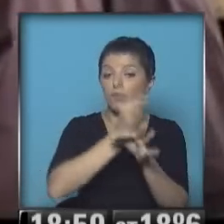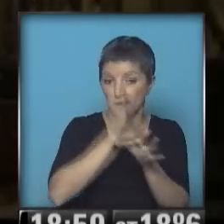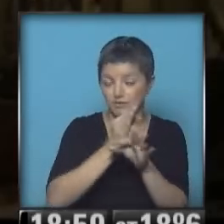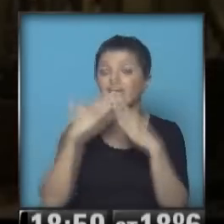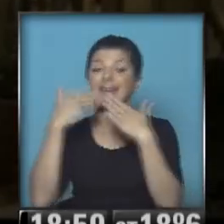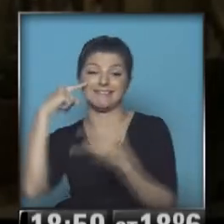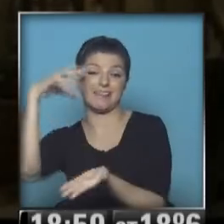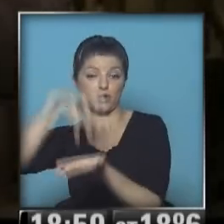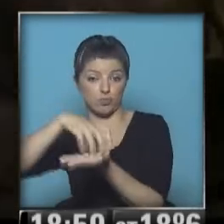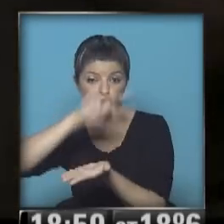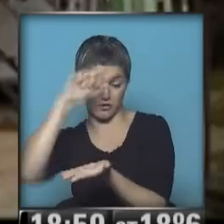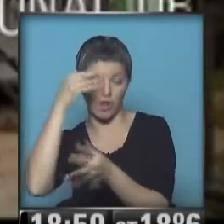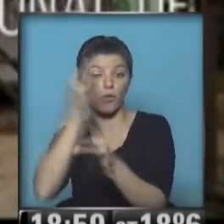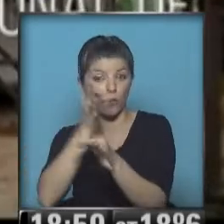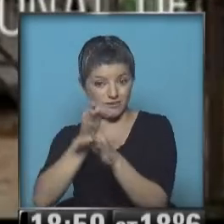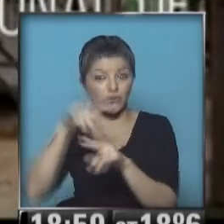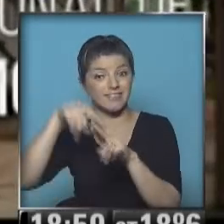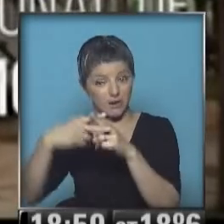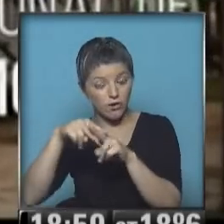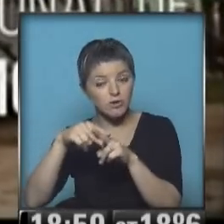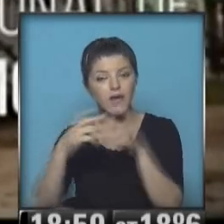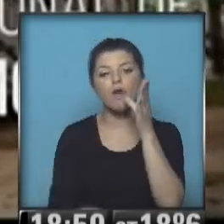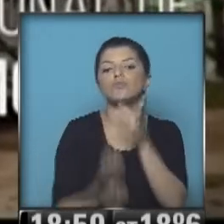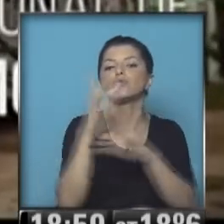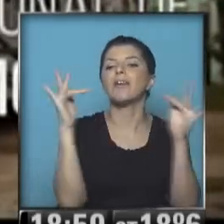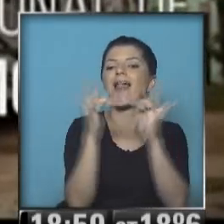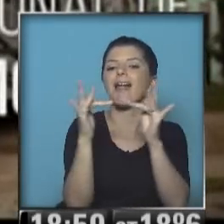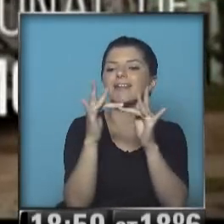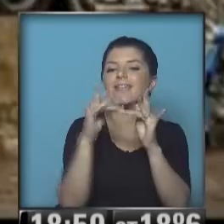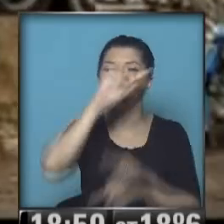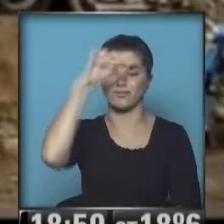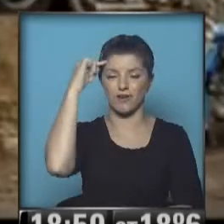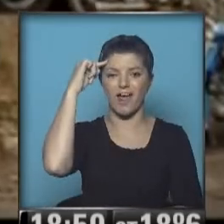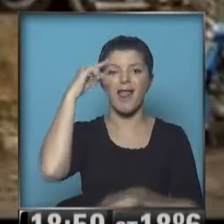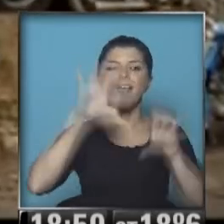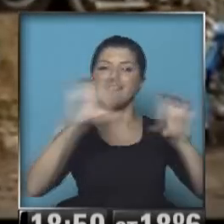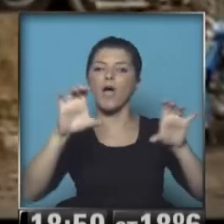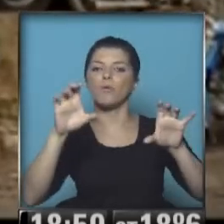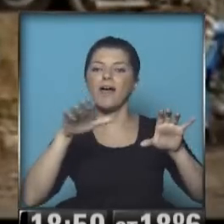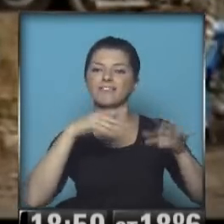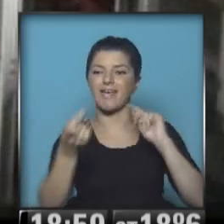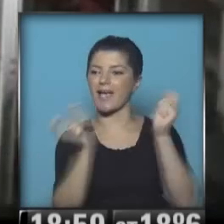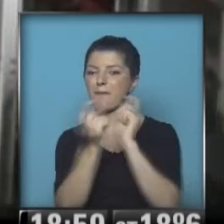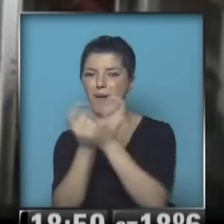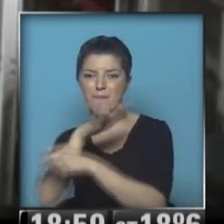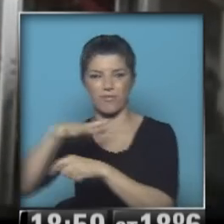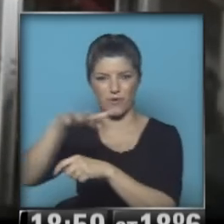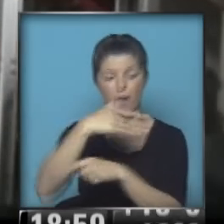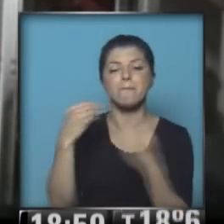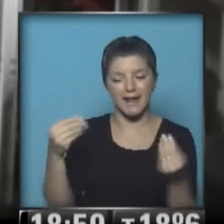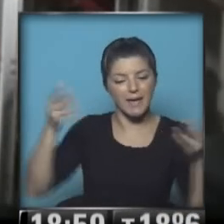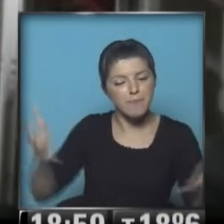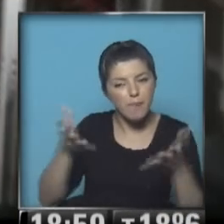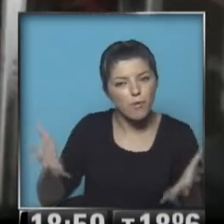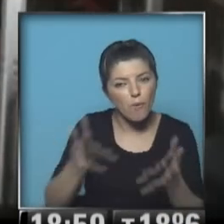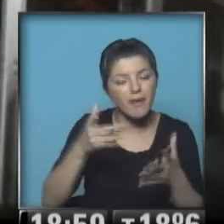Instituto Nacional de Educación Tecnológica, crea la Red Nacional de Aulas Talleres Móviles, con el objetivo de promover y asegurar que la formación